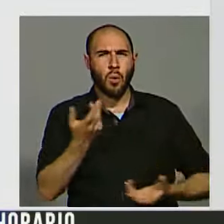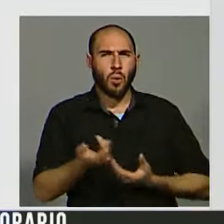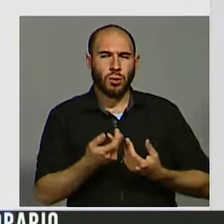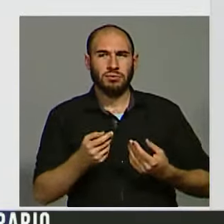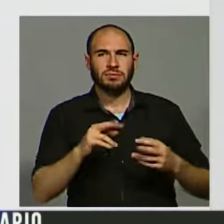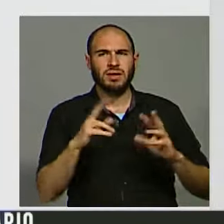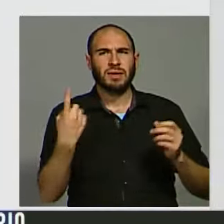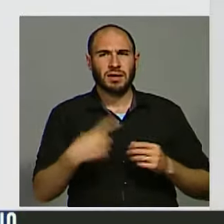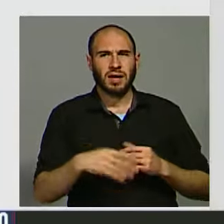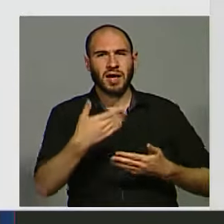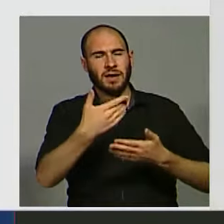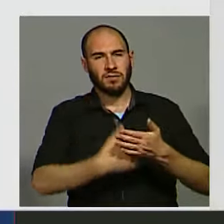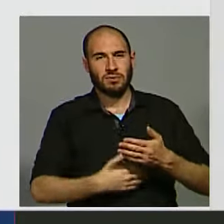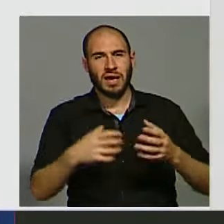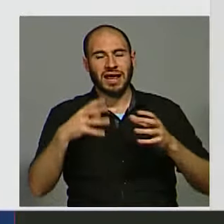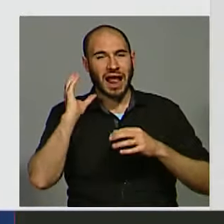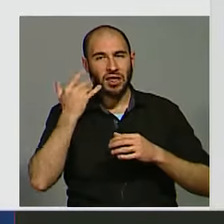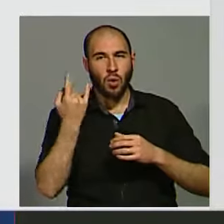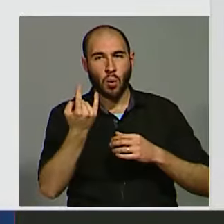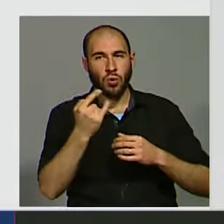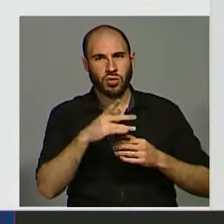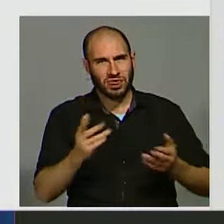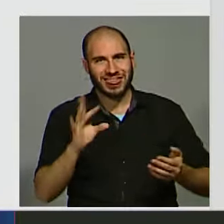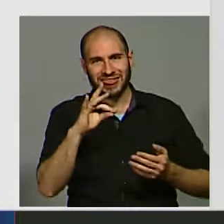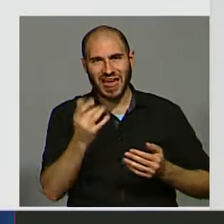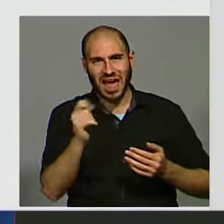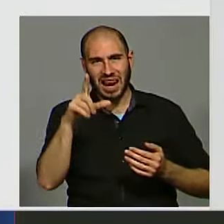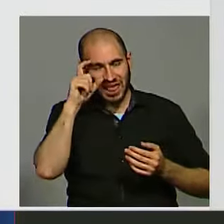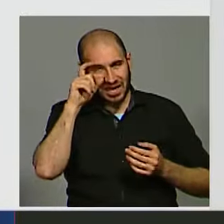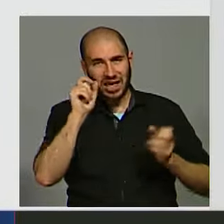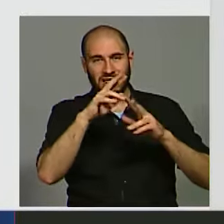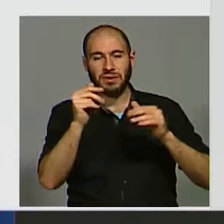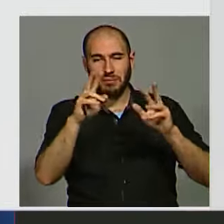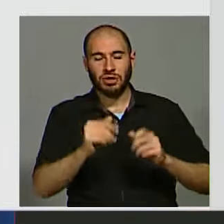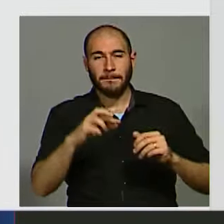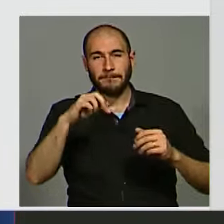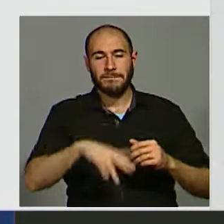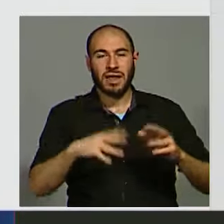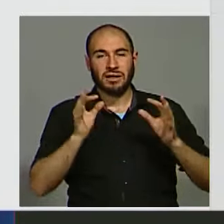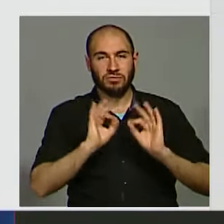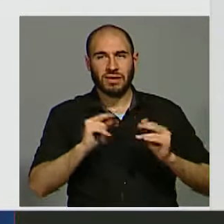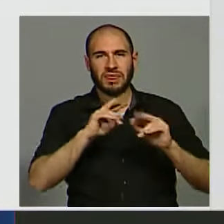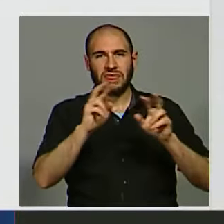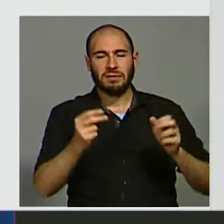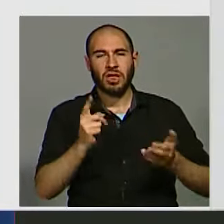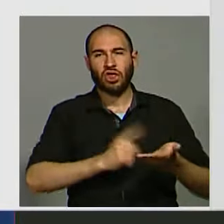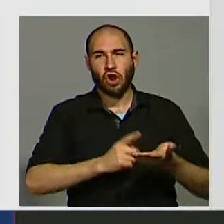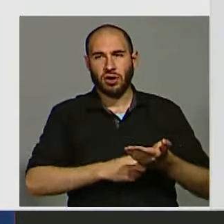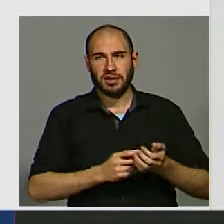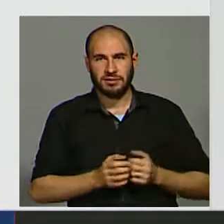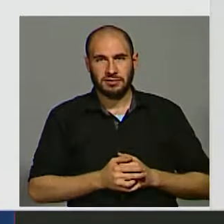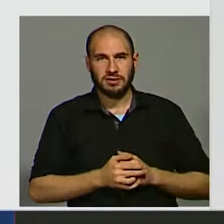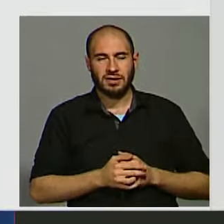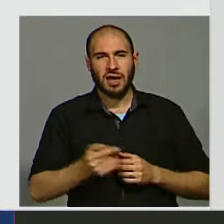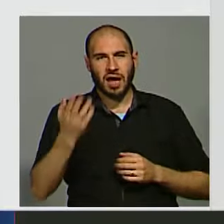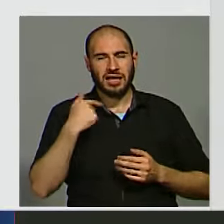con un informe de Radio U en Dale, que habla del estudio de la Secretaría de Políticas Integrales sobre Drogas, antes